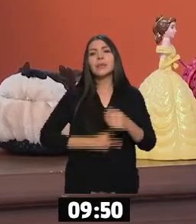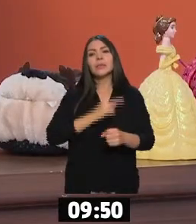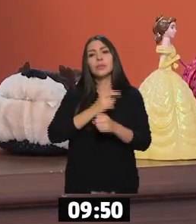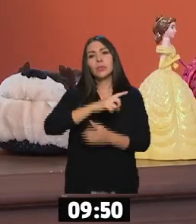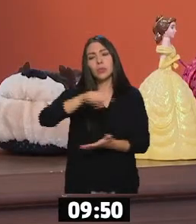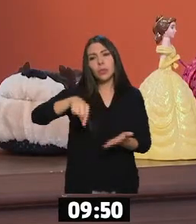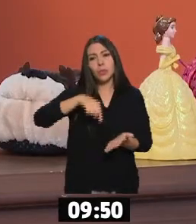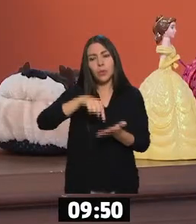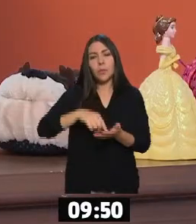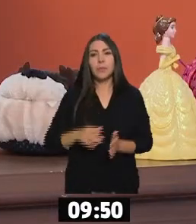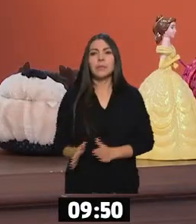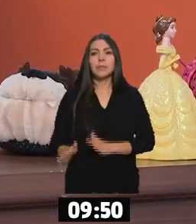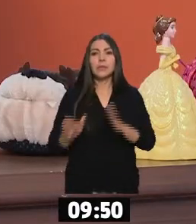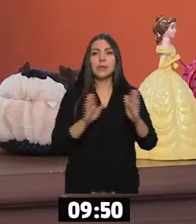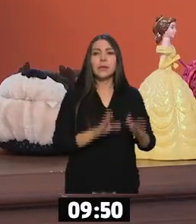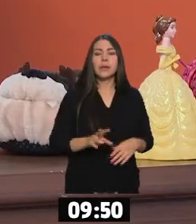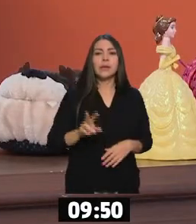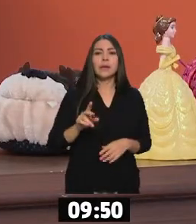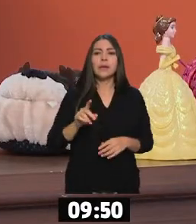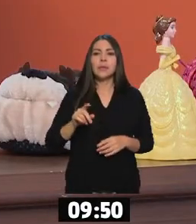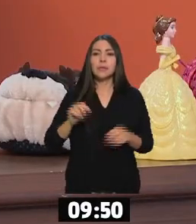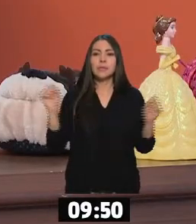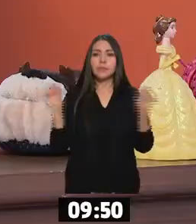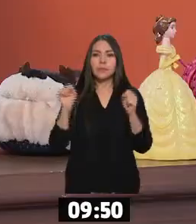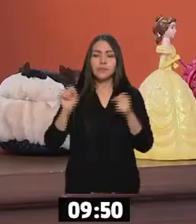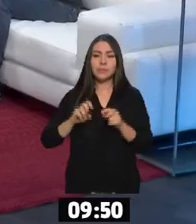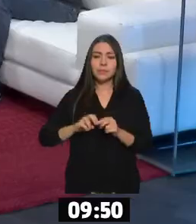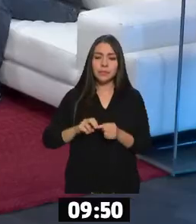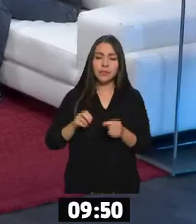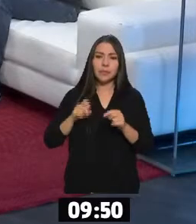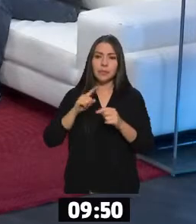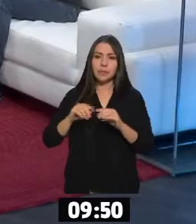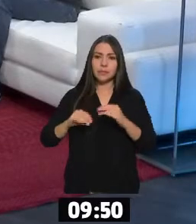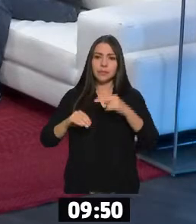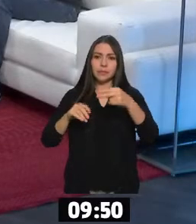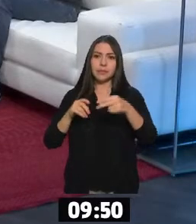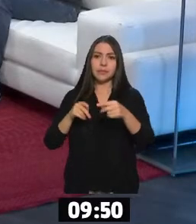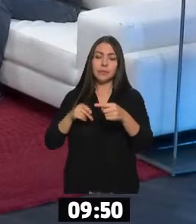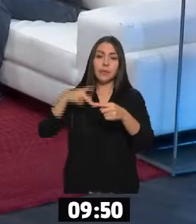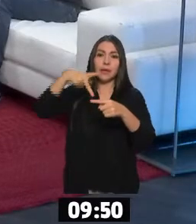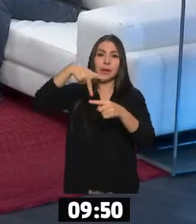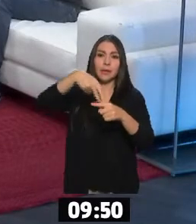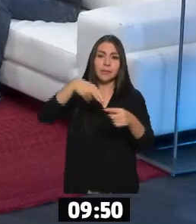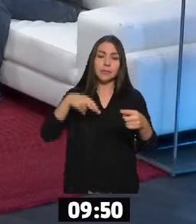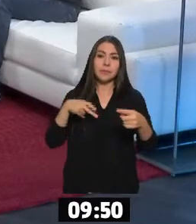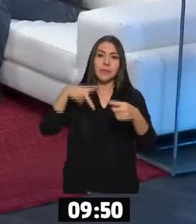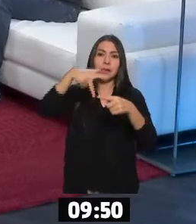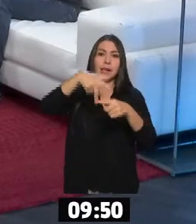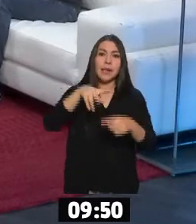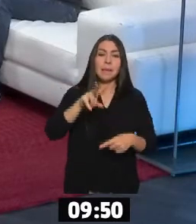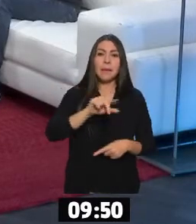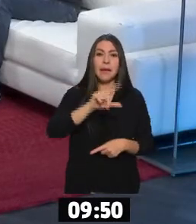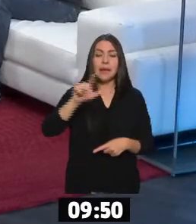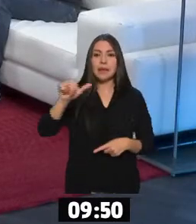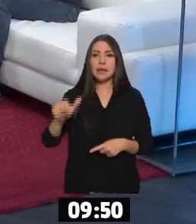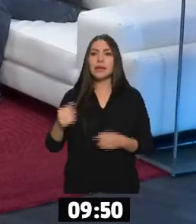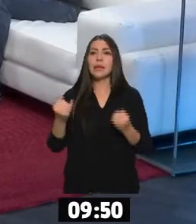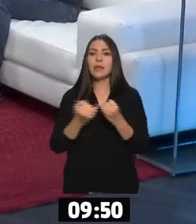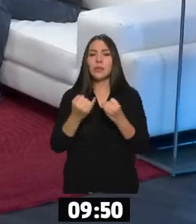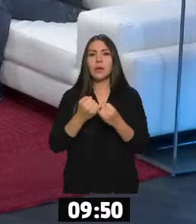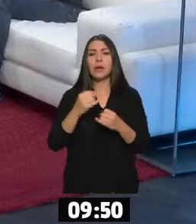en vallas, 400 metros rompieron también primero y segundo lugar. El 1-2, las marcas, ¿no? Así Los récords. Es correcto. Obviamente,